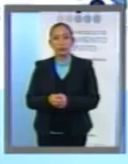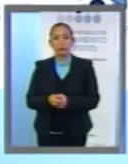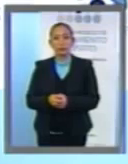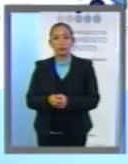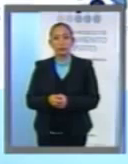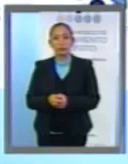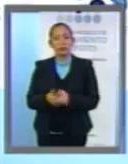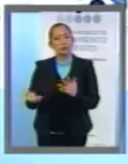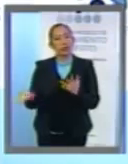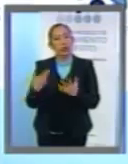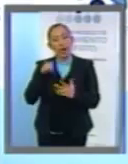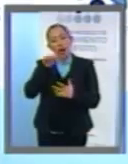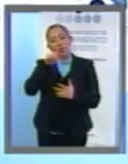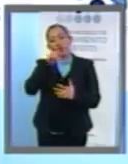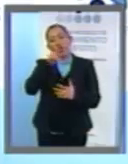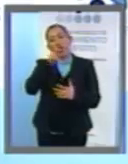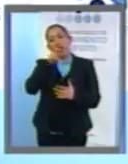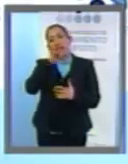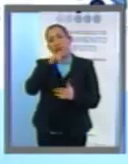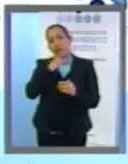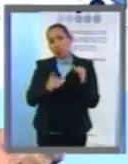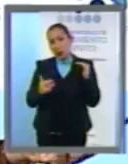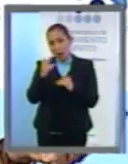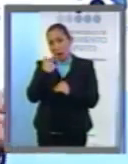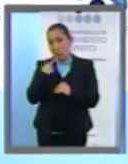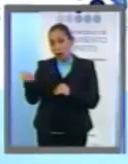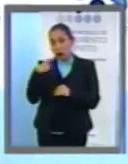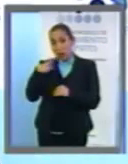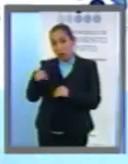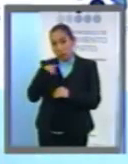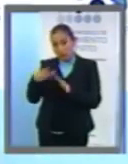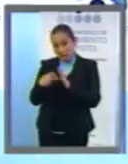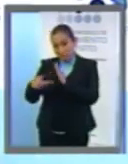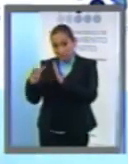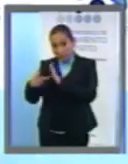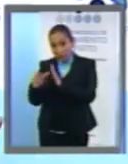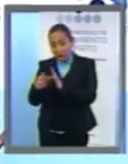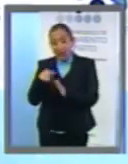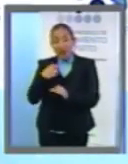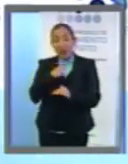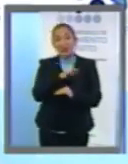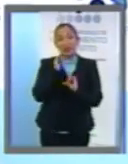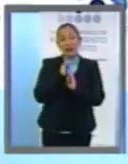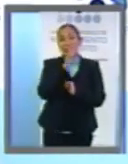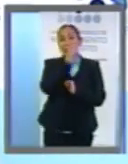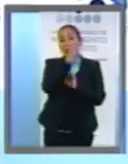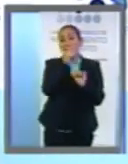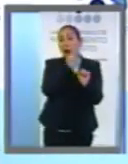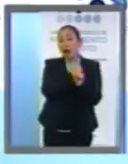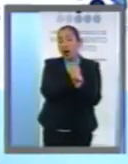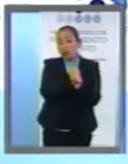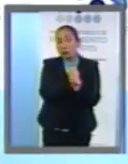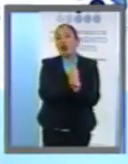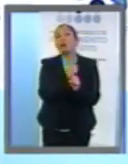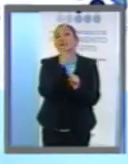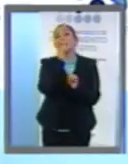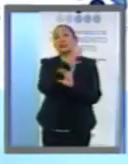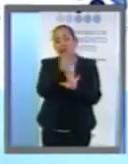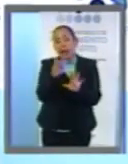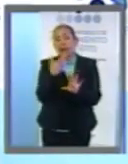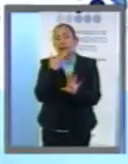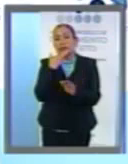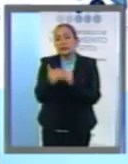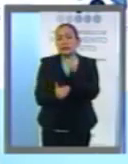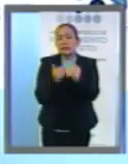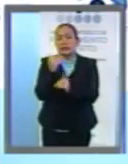la Auditoría Superior no ha presentado suficientes denuncias. Se menciona que la auditoría llevó 5 años para poder estar ya